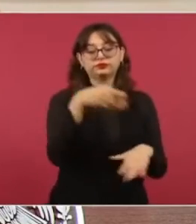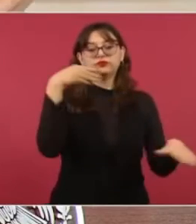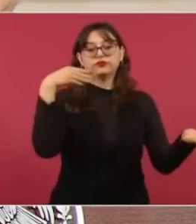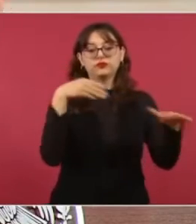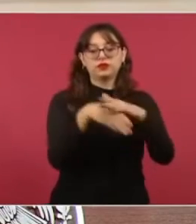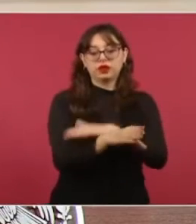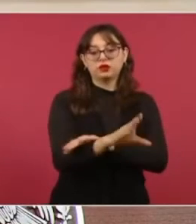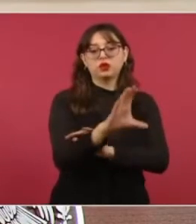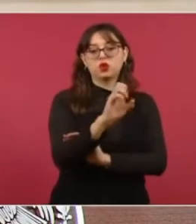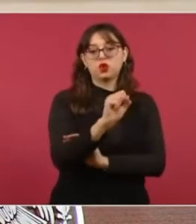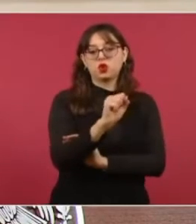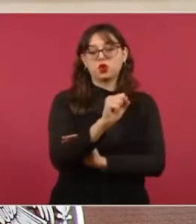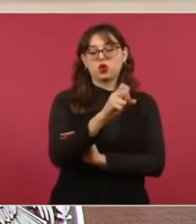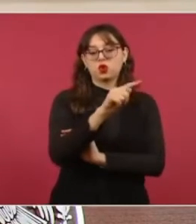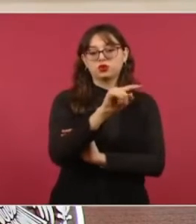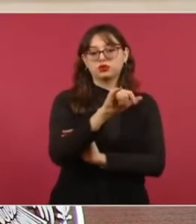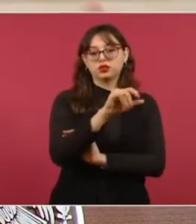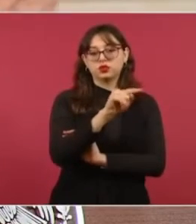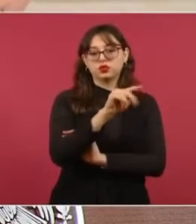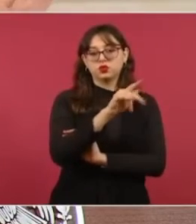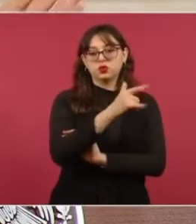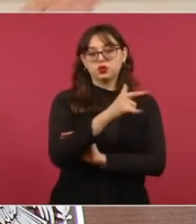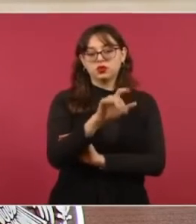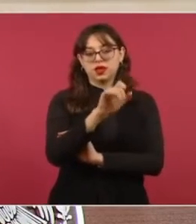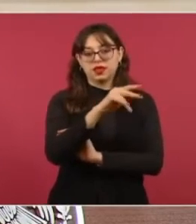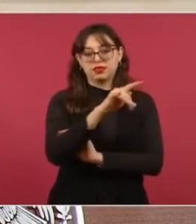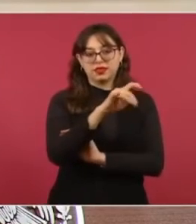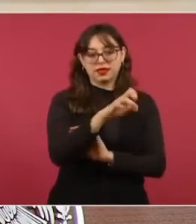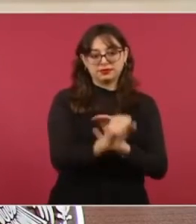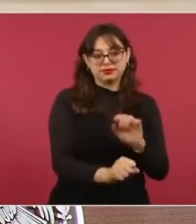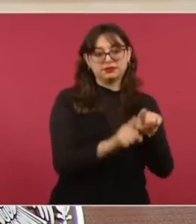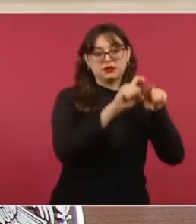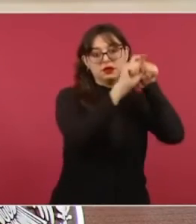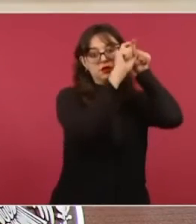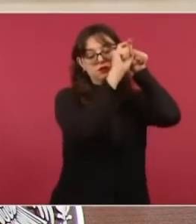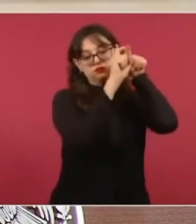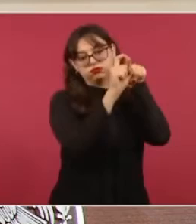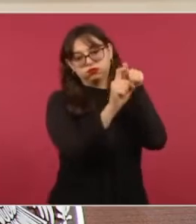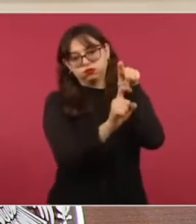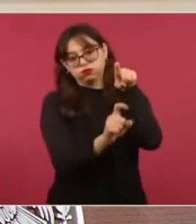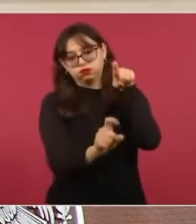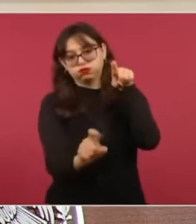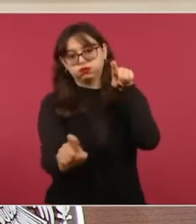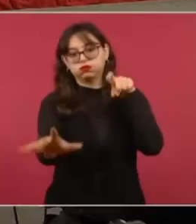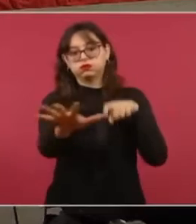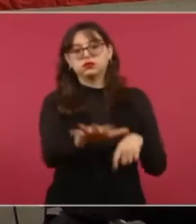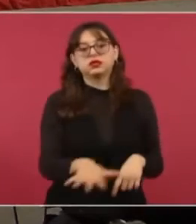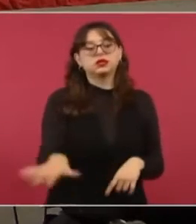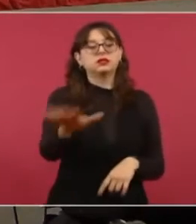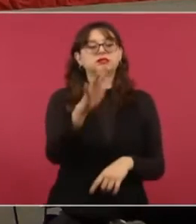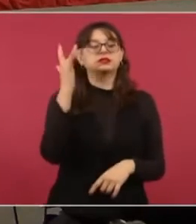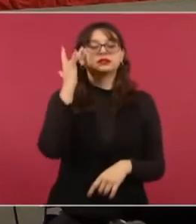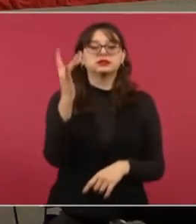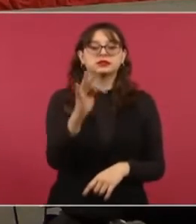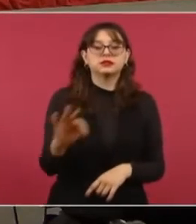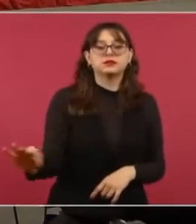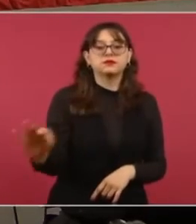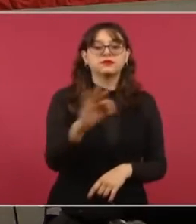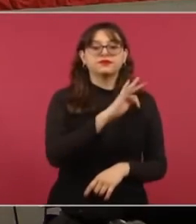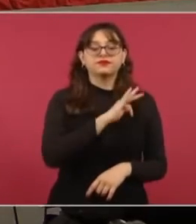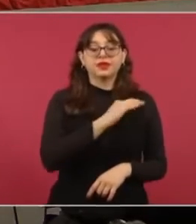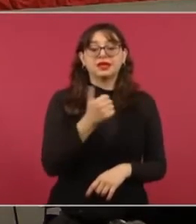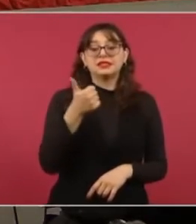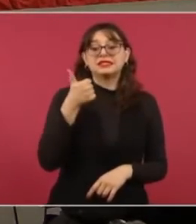Constituyentes hasta la cuarta sección, hasta el pueblo de Santa Fe, y va a permitir a través de 6